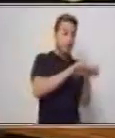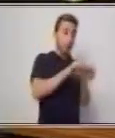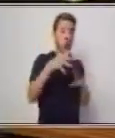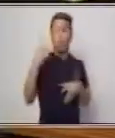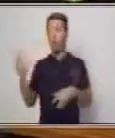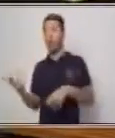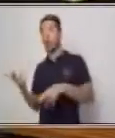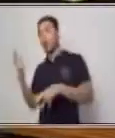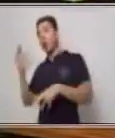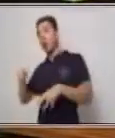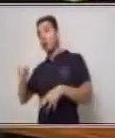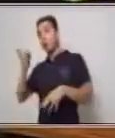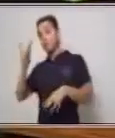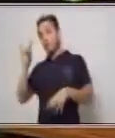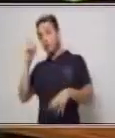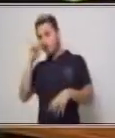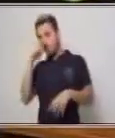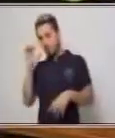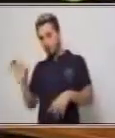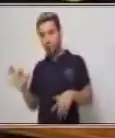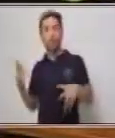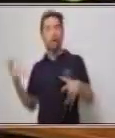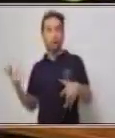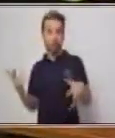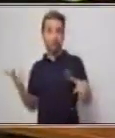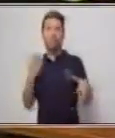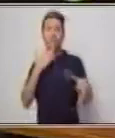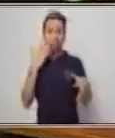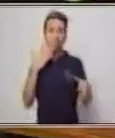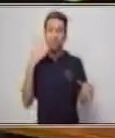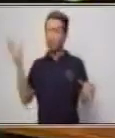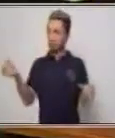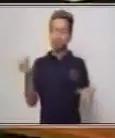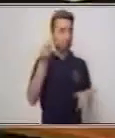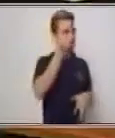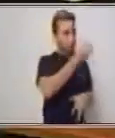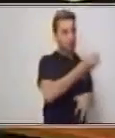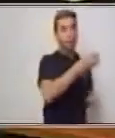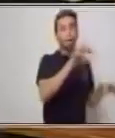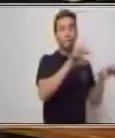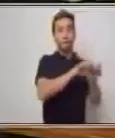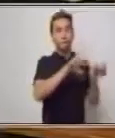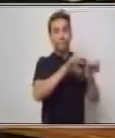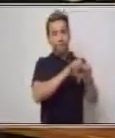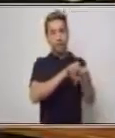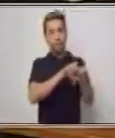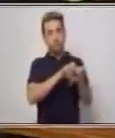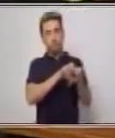Ajá, ya lo había visto fácil, ¿no? Claro, es un número. Es un número.